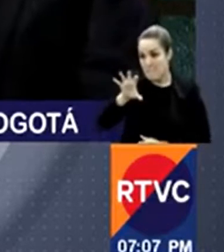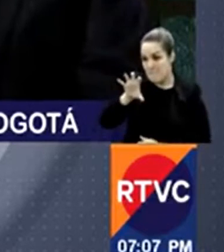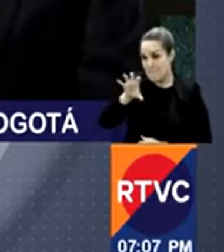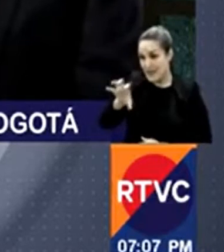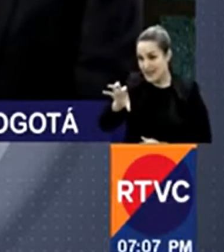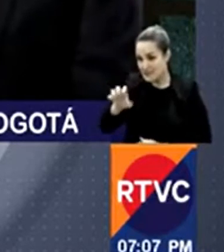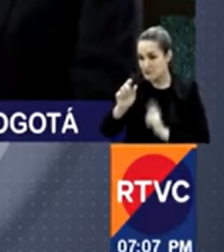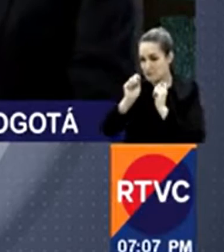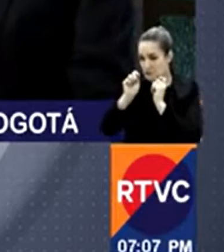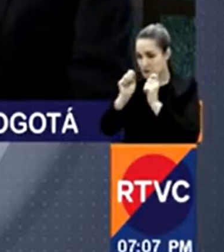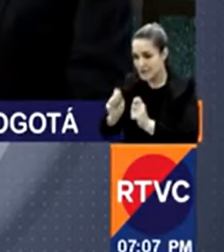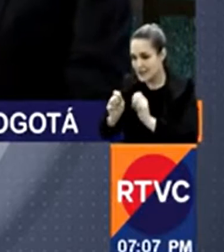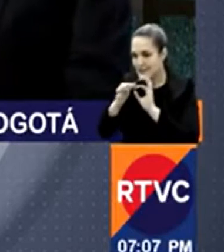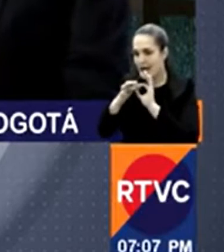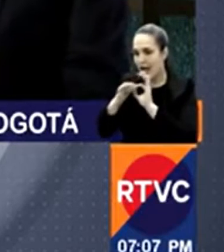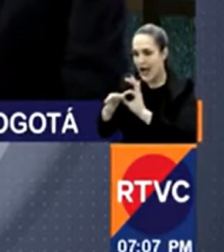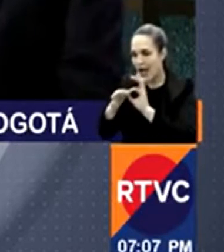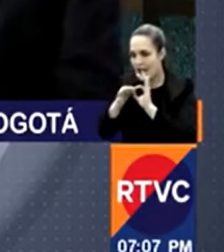extra de la OTAN?